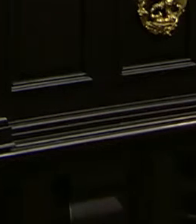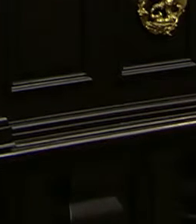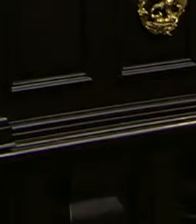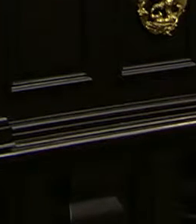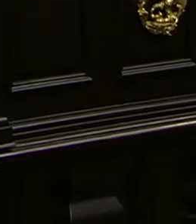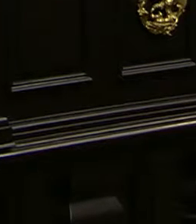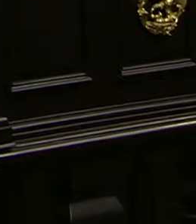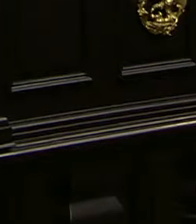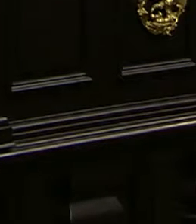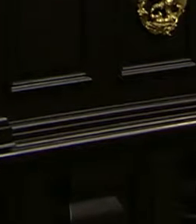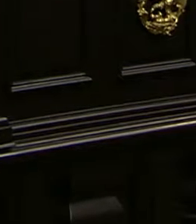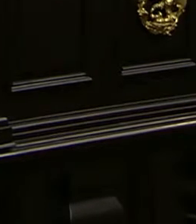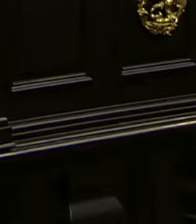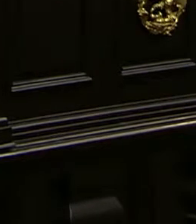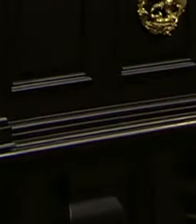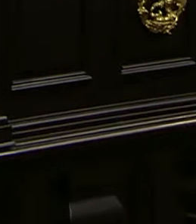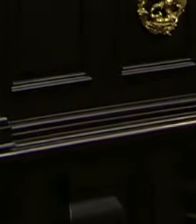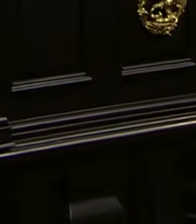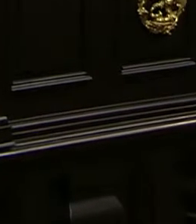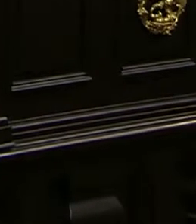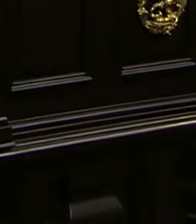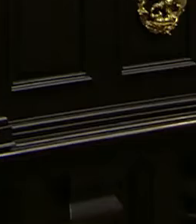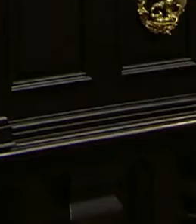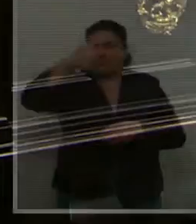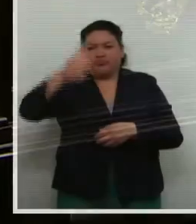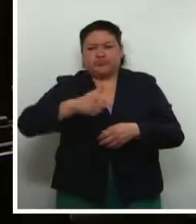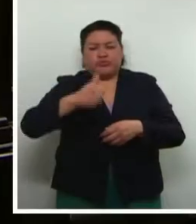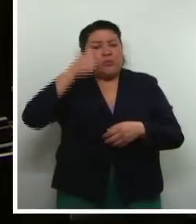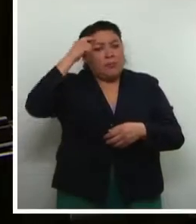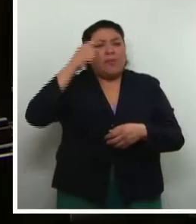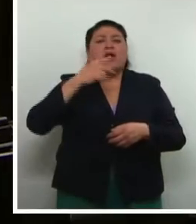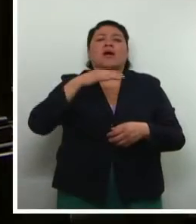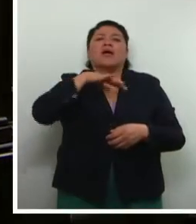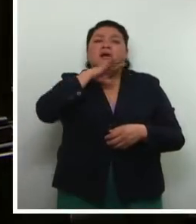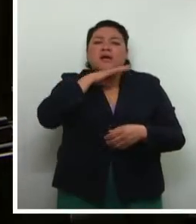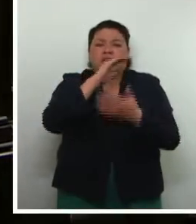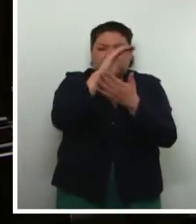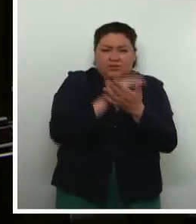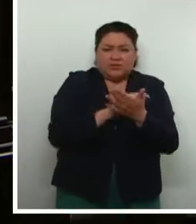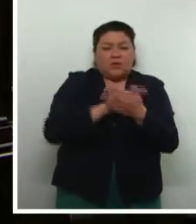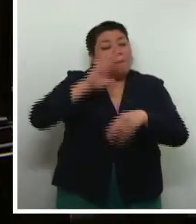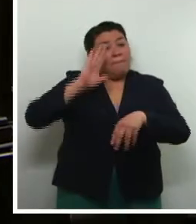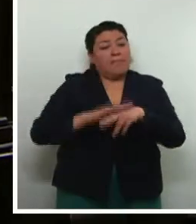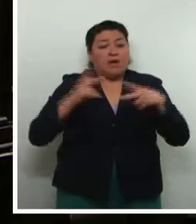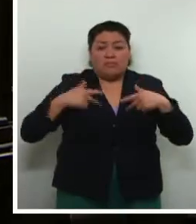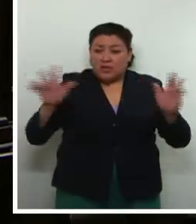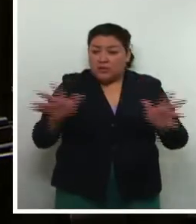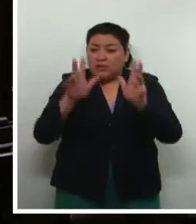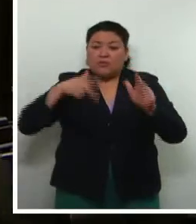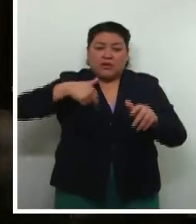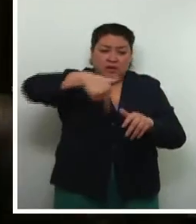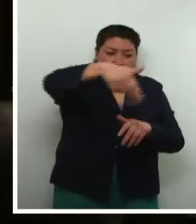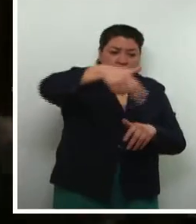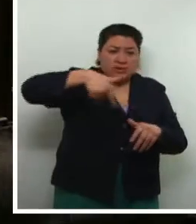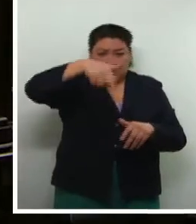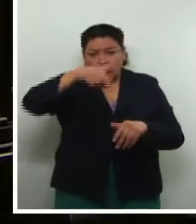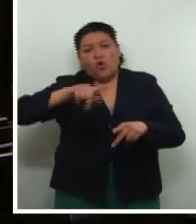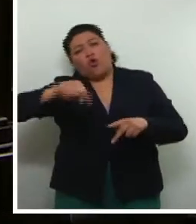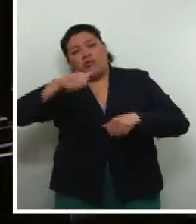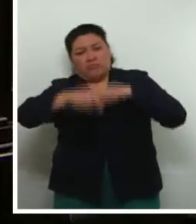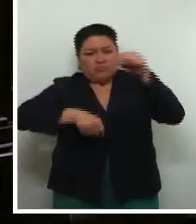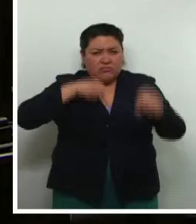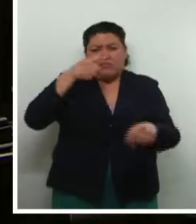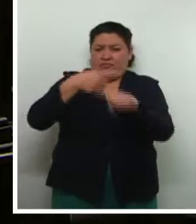movilidad colectivas, no motorizadas y peatonales. Es